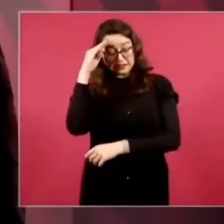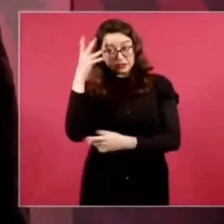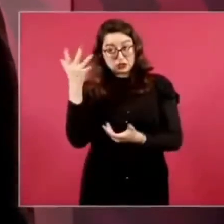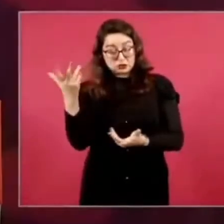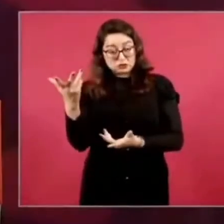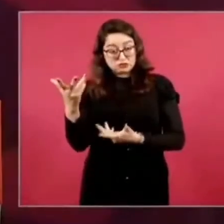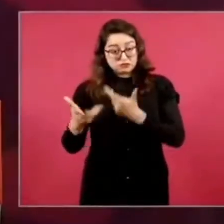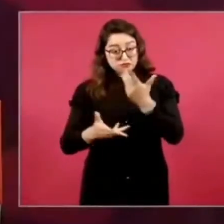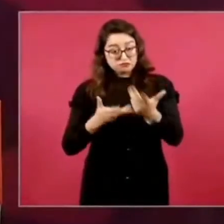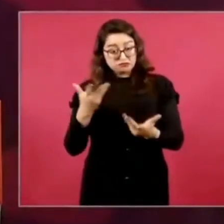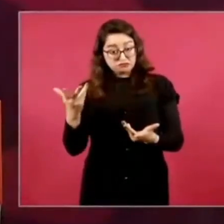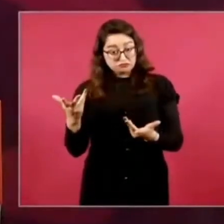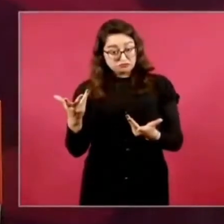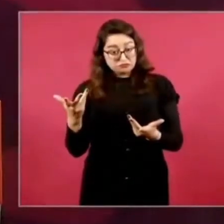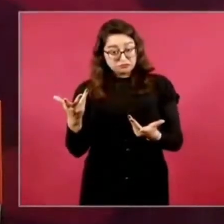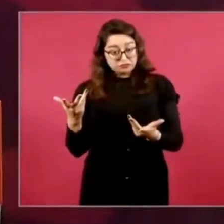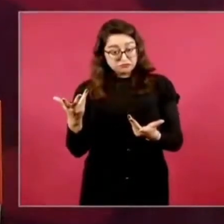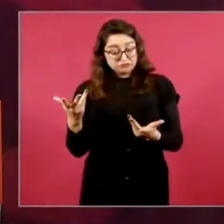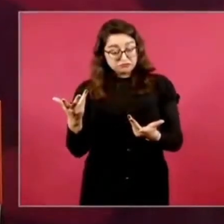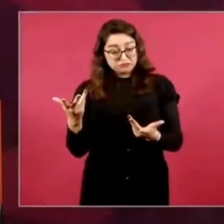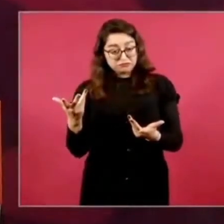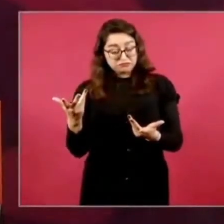como